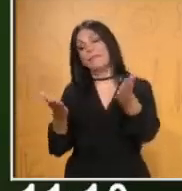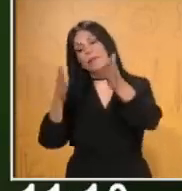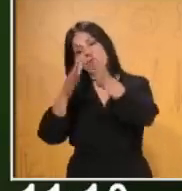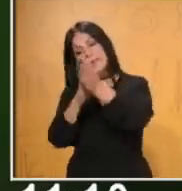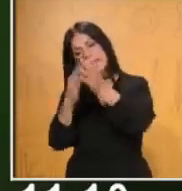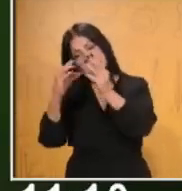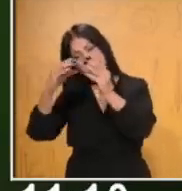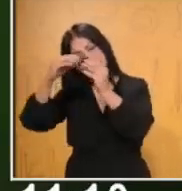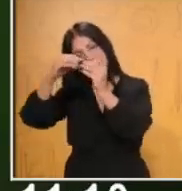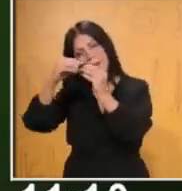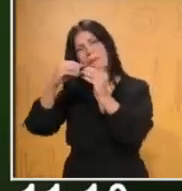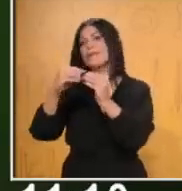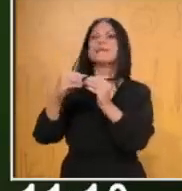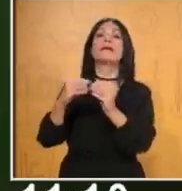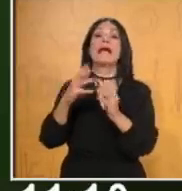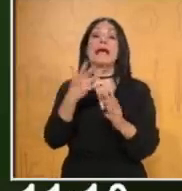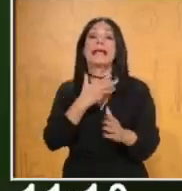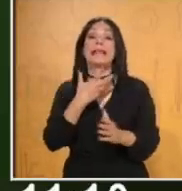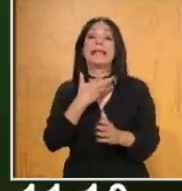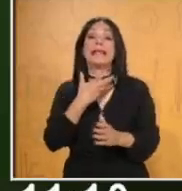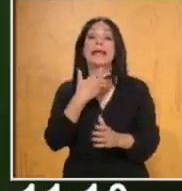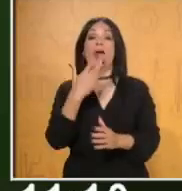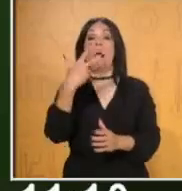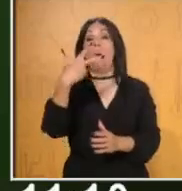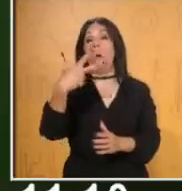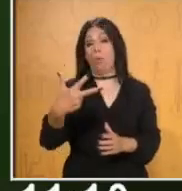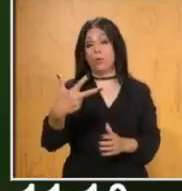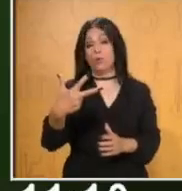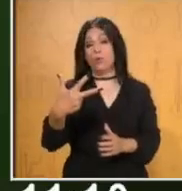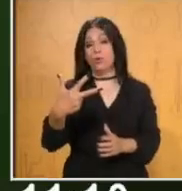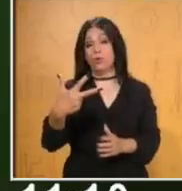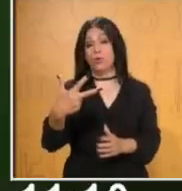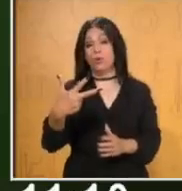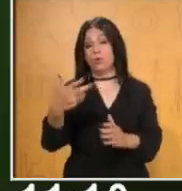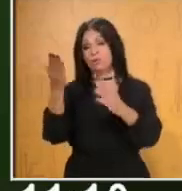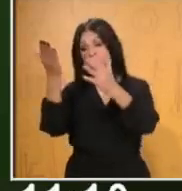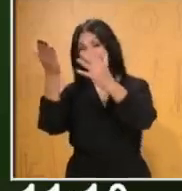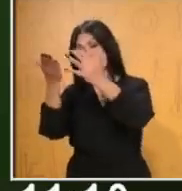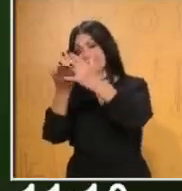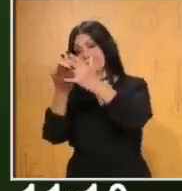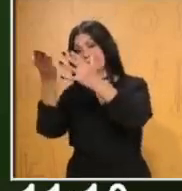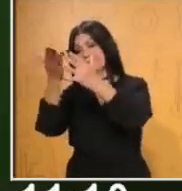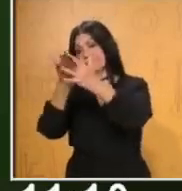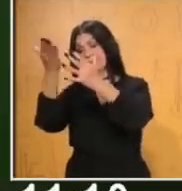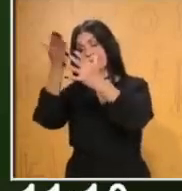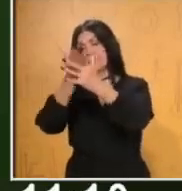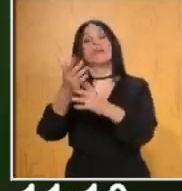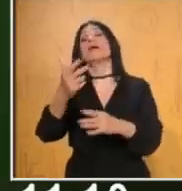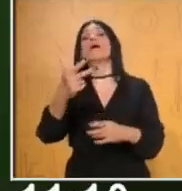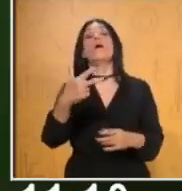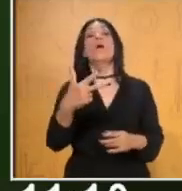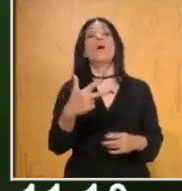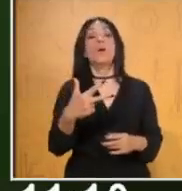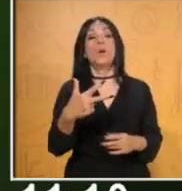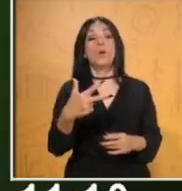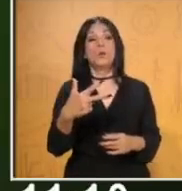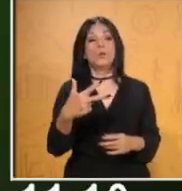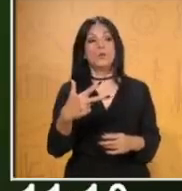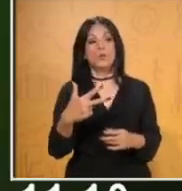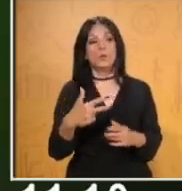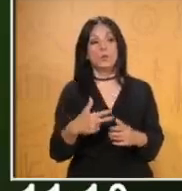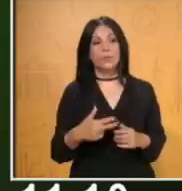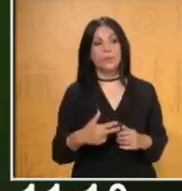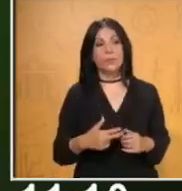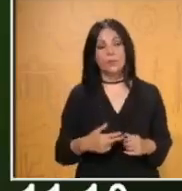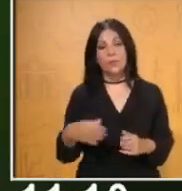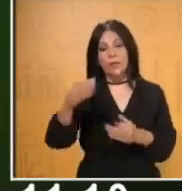mitad. De esta manera quedaría dividido en 8 partes iguales. Cuando lo desdoblamos, los dobleces que se marcan en